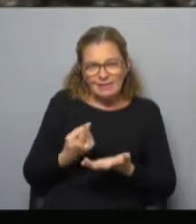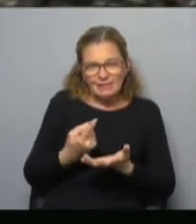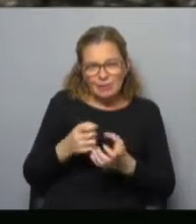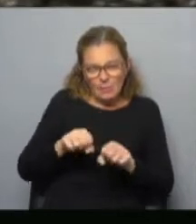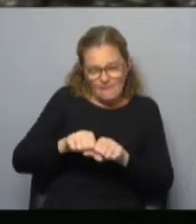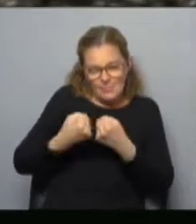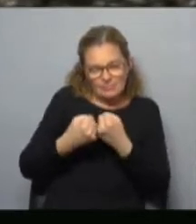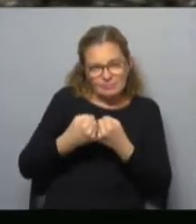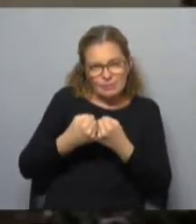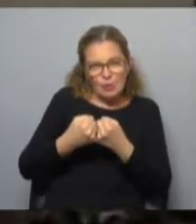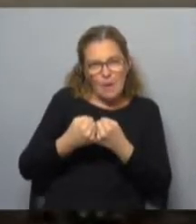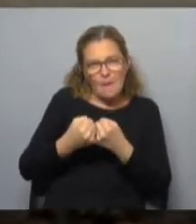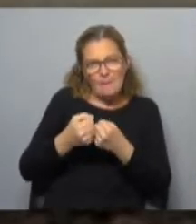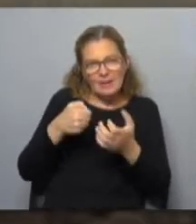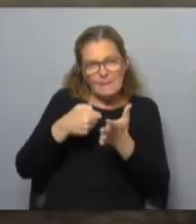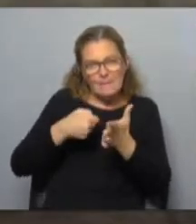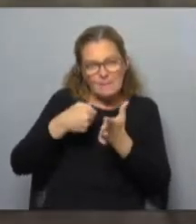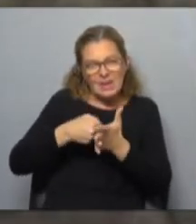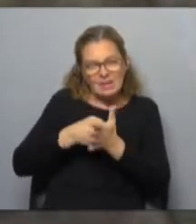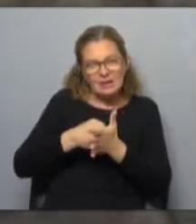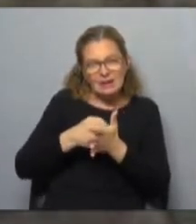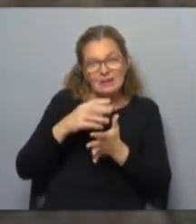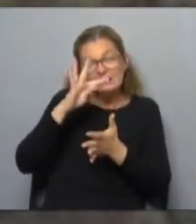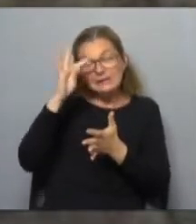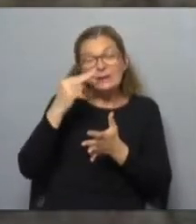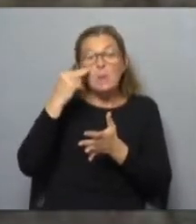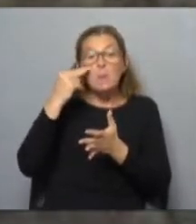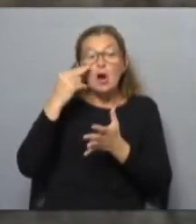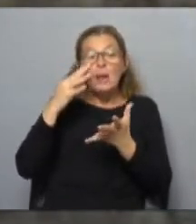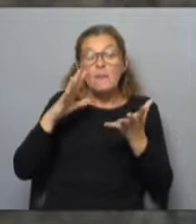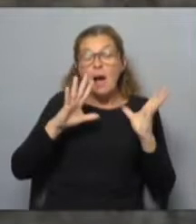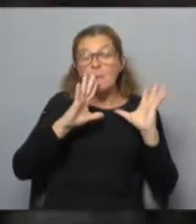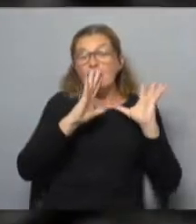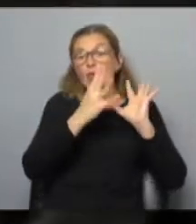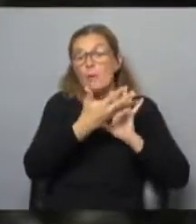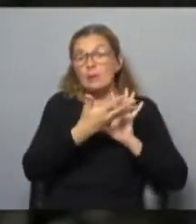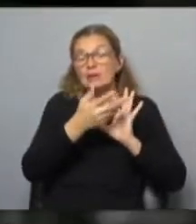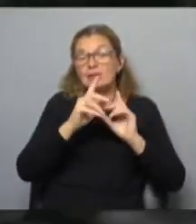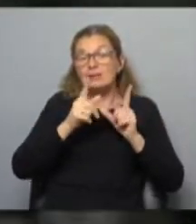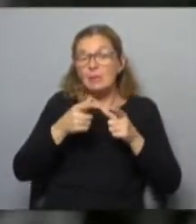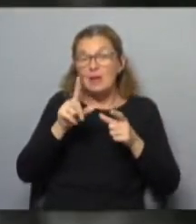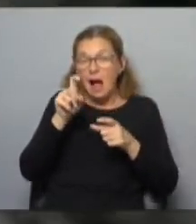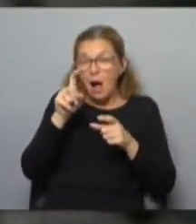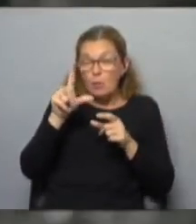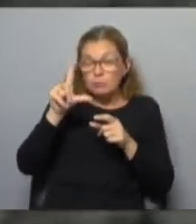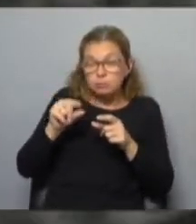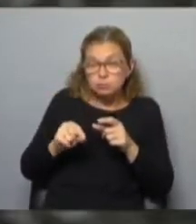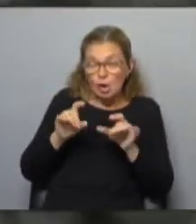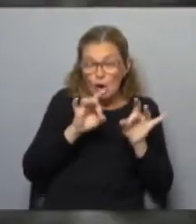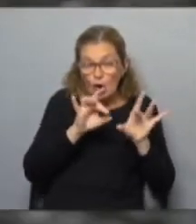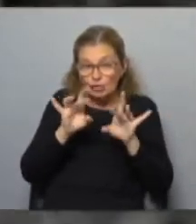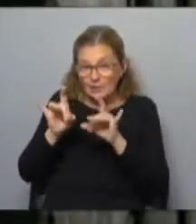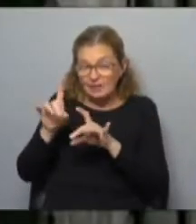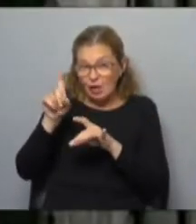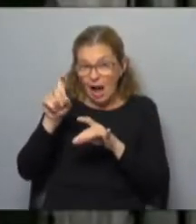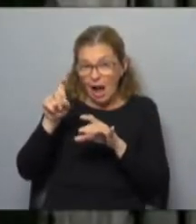que la roca se rompe. Esta técnica puede generar daños ambientales, como la reducción en la disponibilidad de agua, la contaminación de